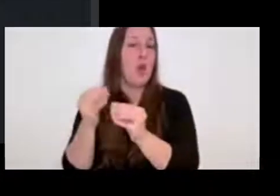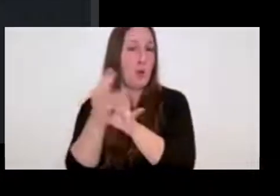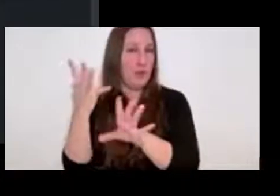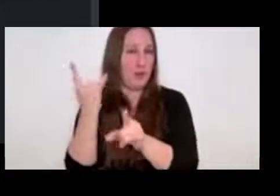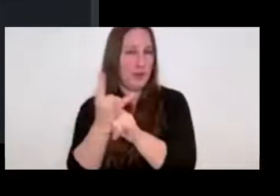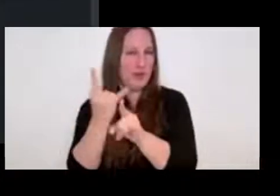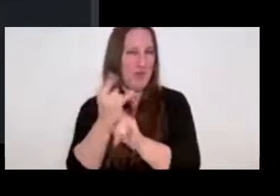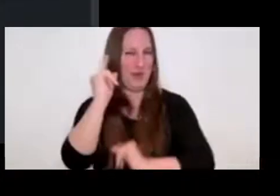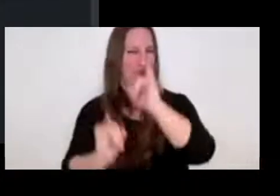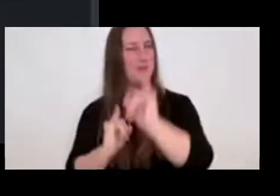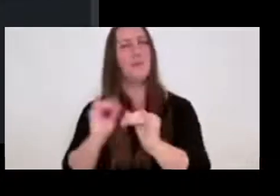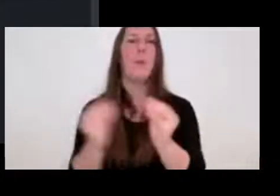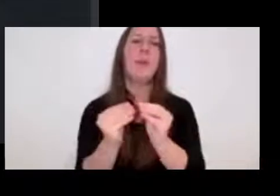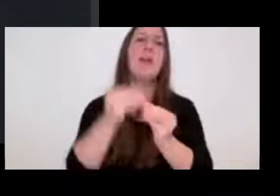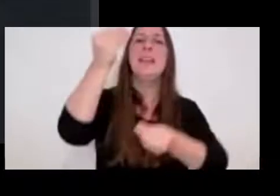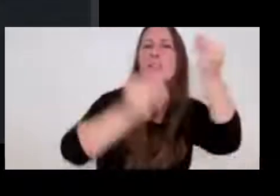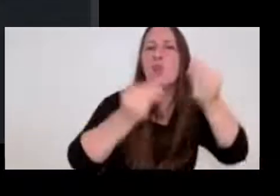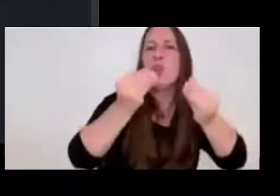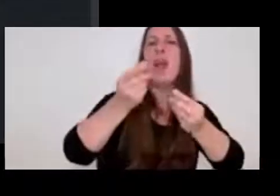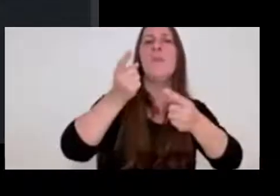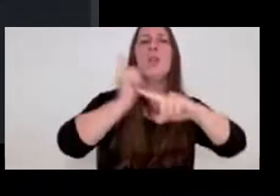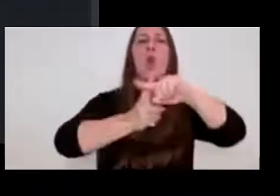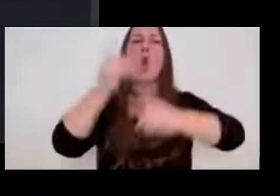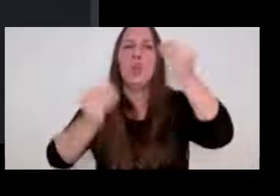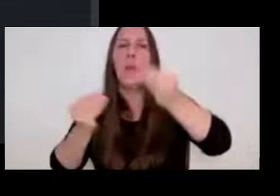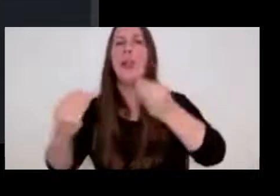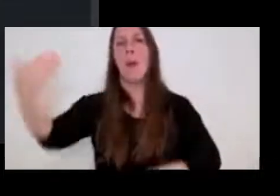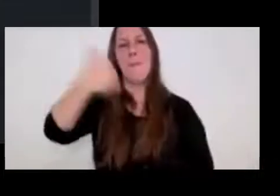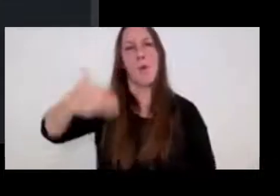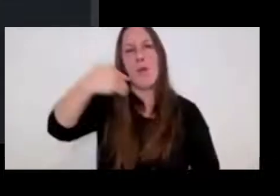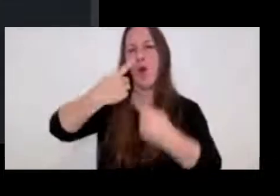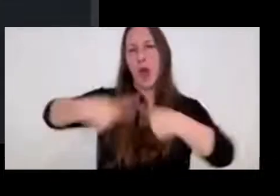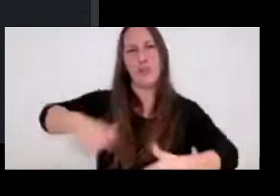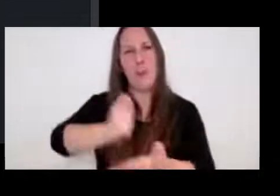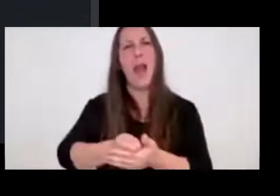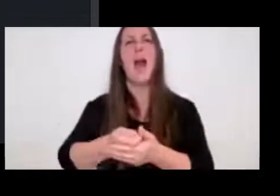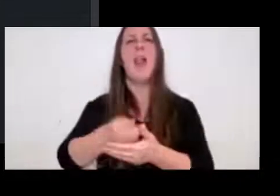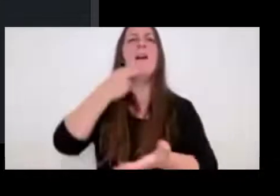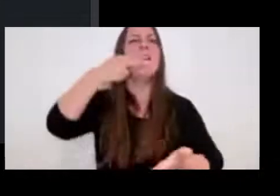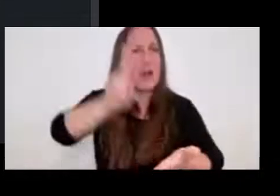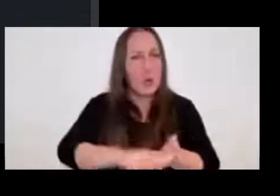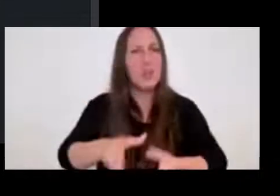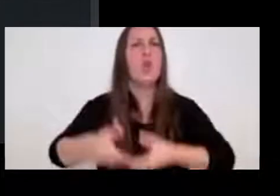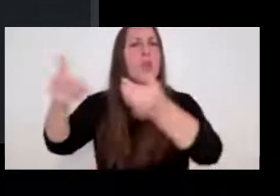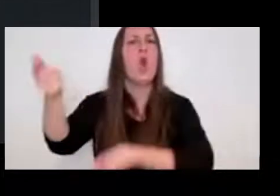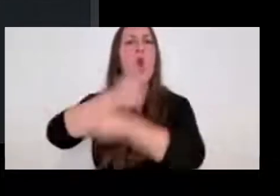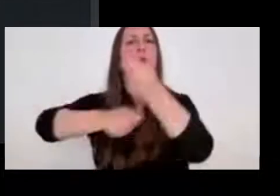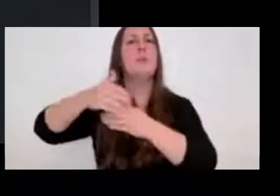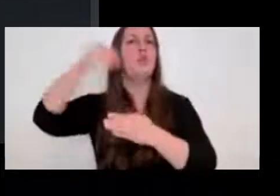doy: tesorería, contabilidad y proveedores y cuentas a pagar, facturación y entrega, comercio exterior y recursos